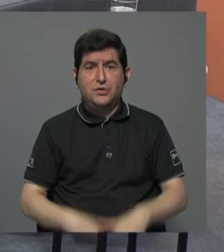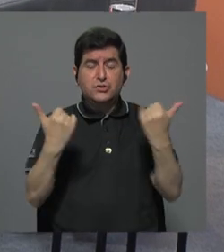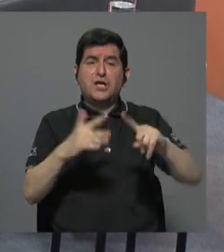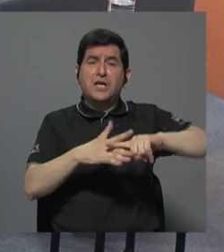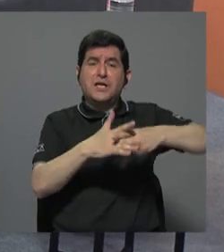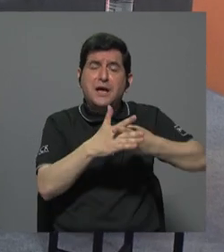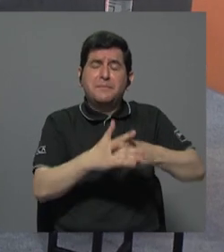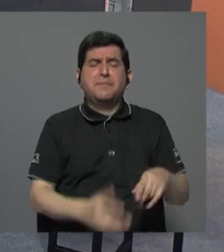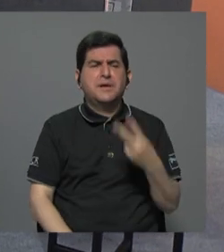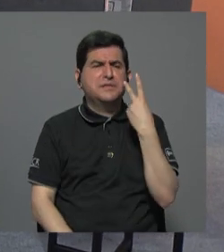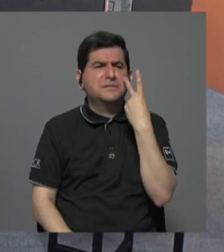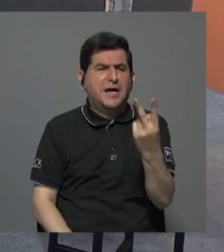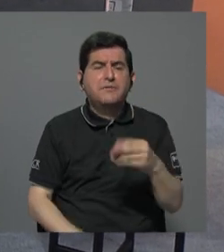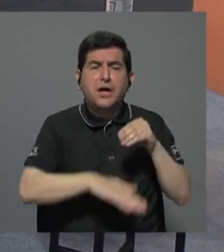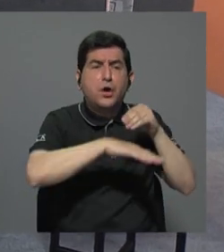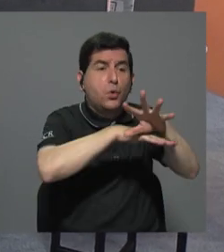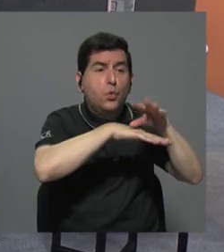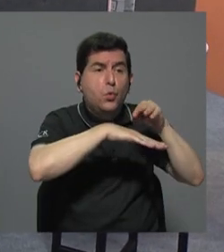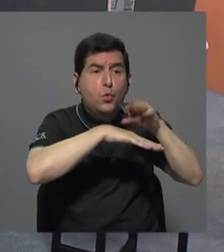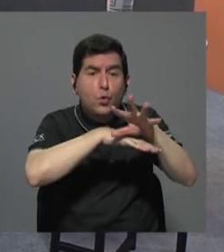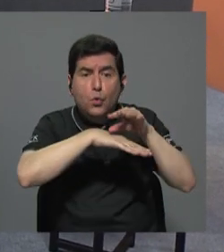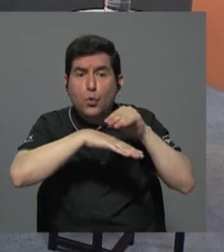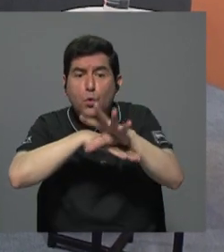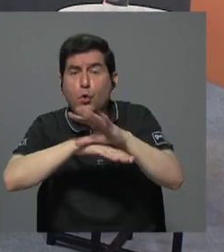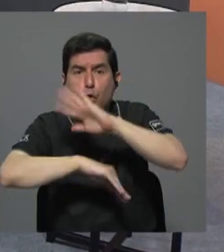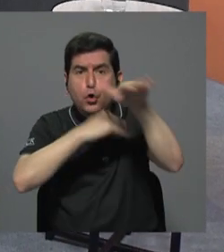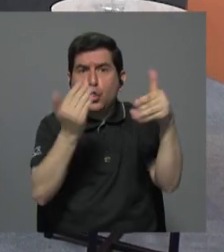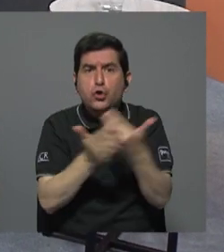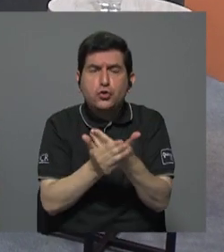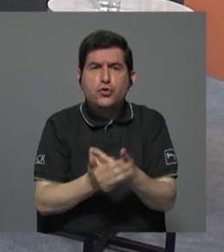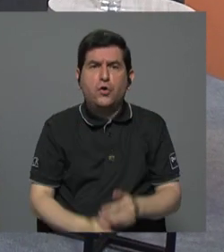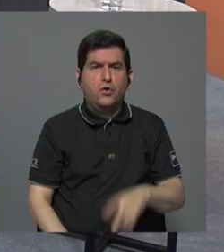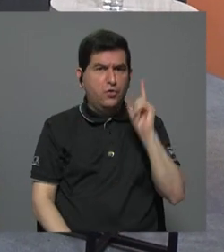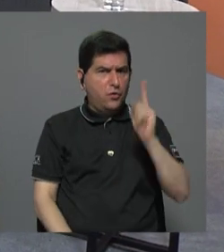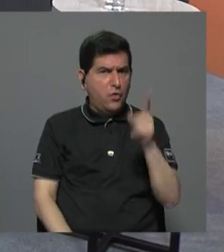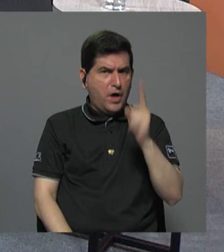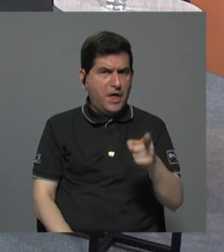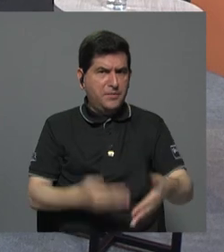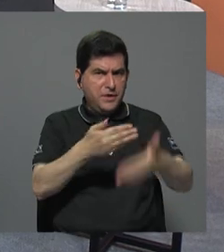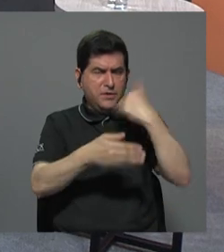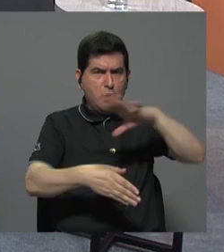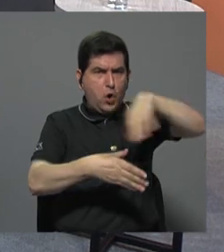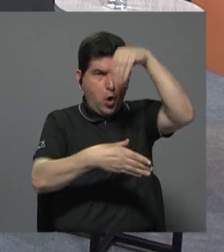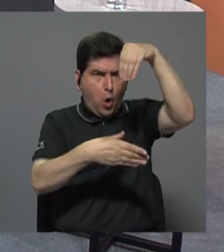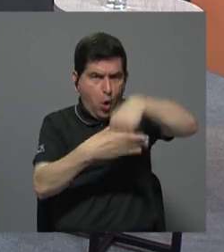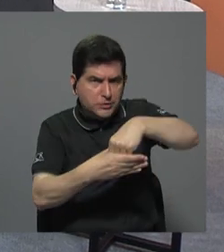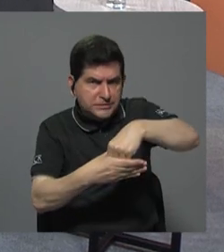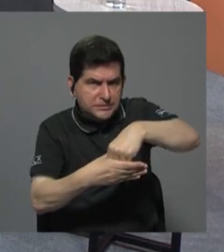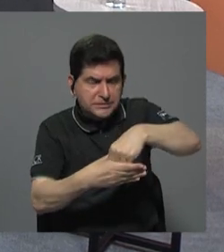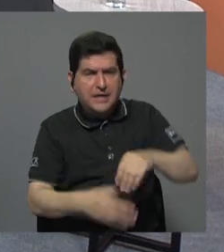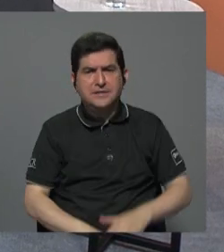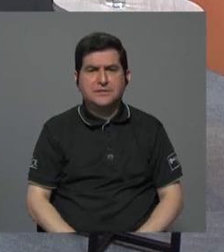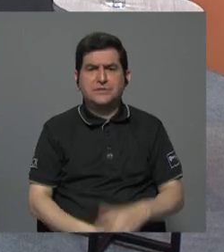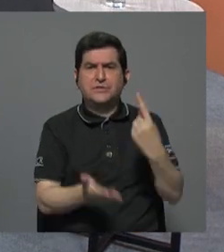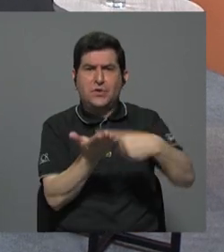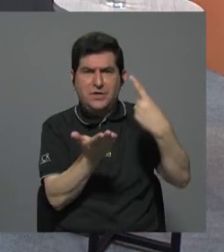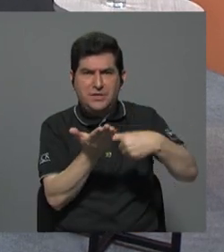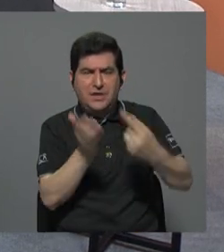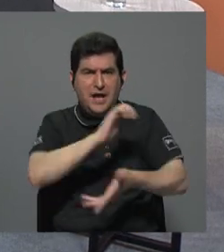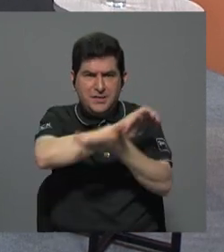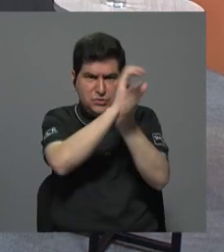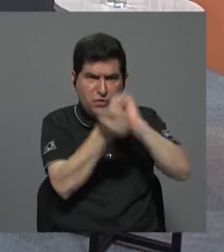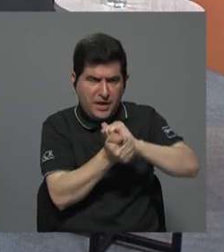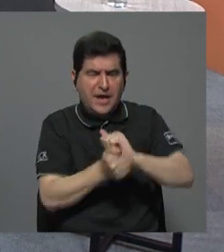empiezan a ver las consecuencias todo aquello que se advirtió en aquel contexto e inscripciones resulta